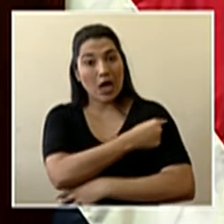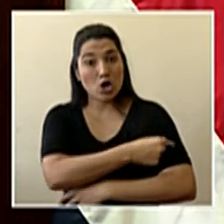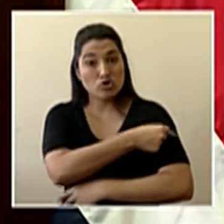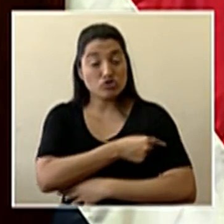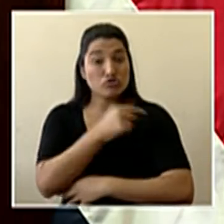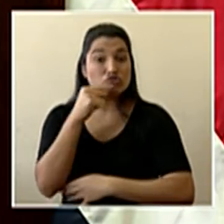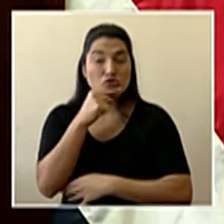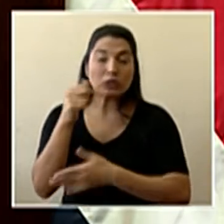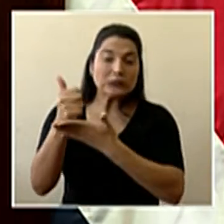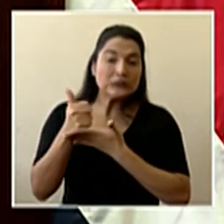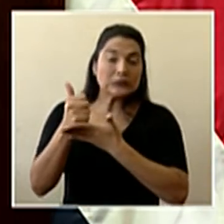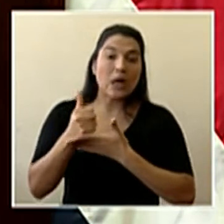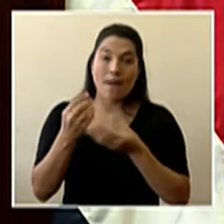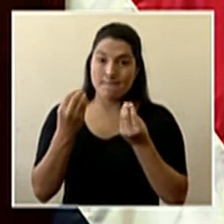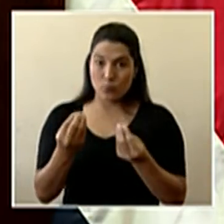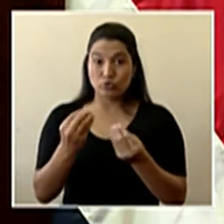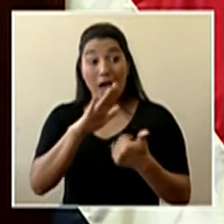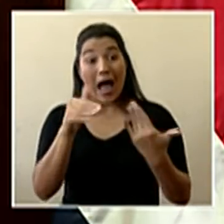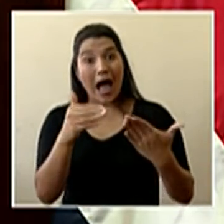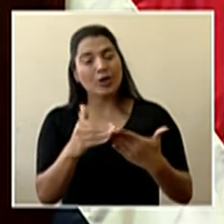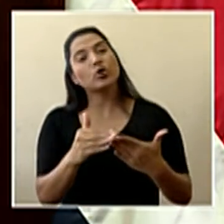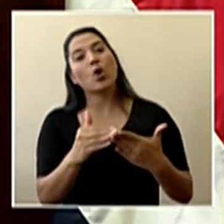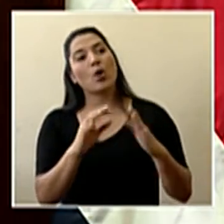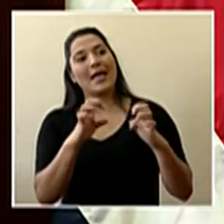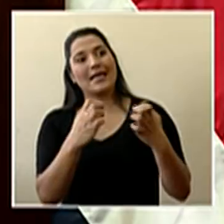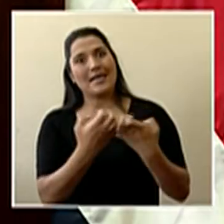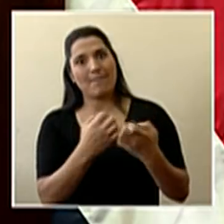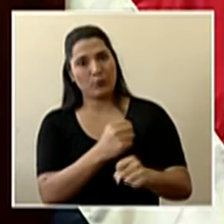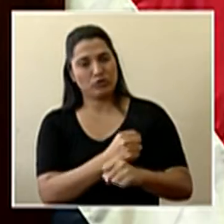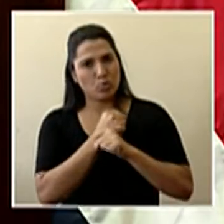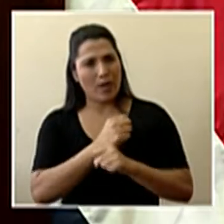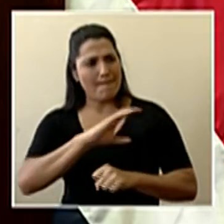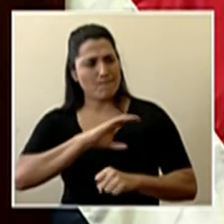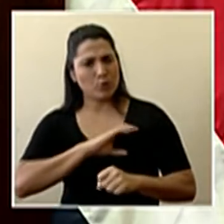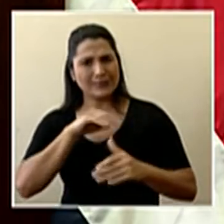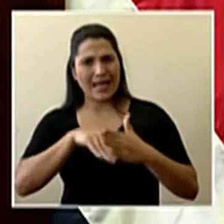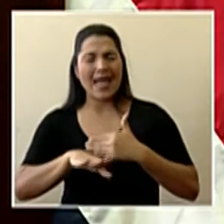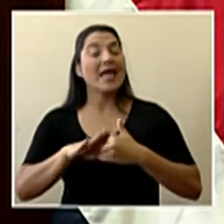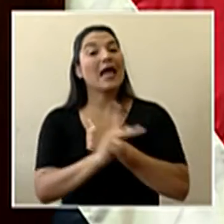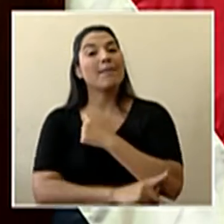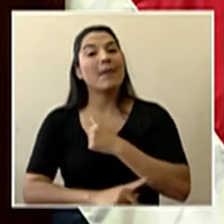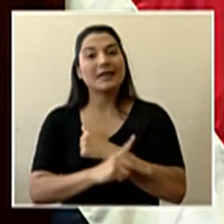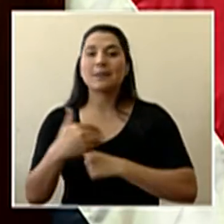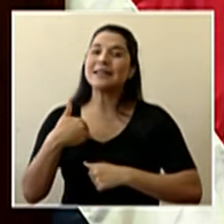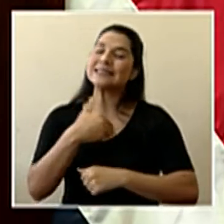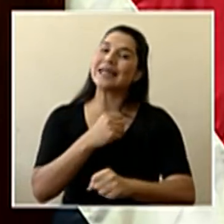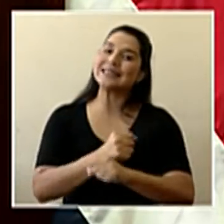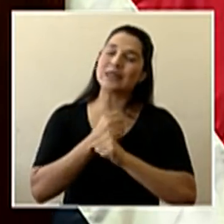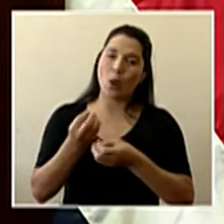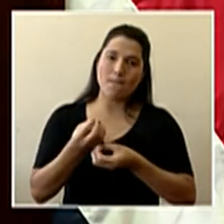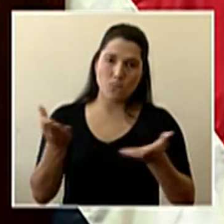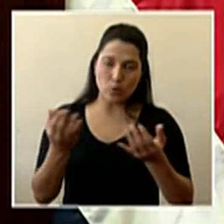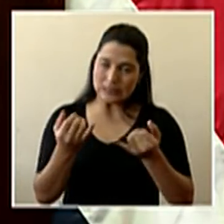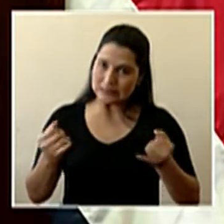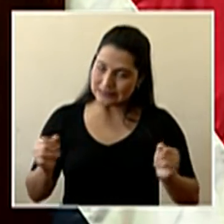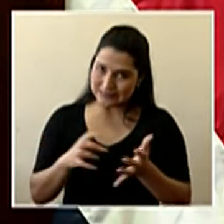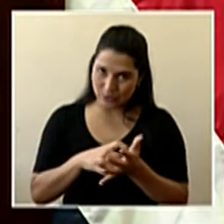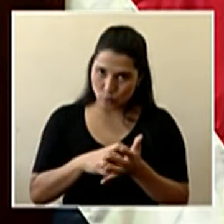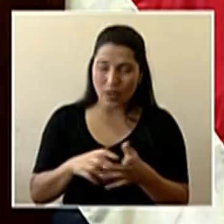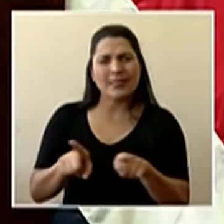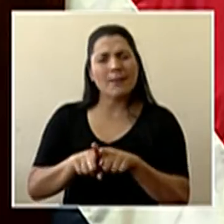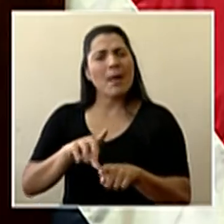estado colaborando muchísimo, a todos los cuerpos de seguridad, todas las policías del país, del Ministerio de Seguridad Pública, sin duda alguna, a las policías municipales